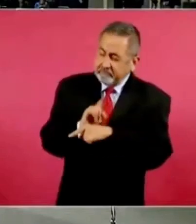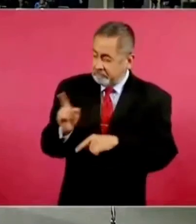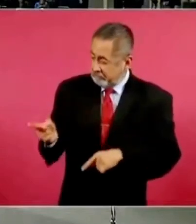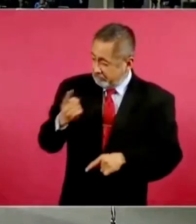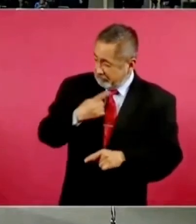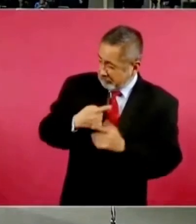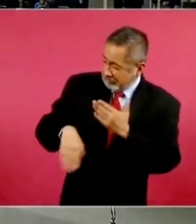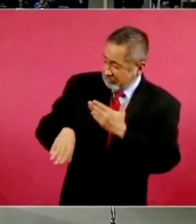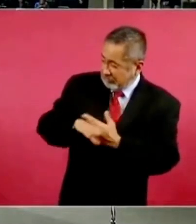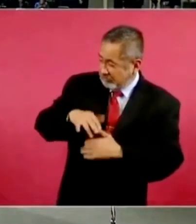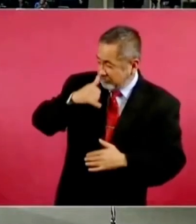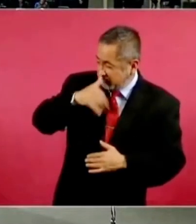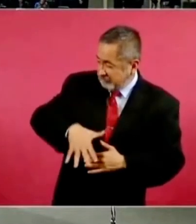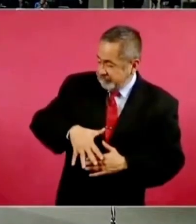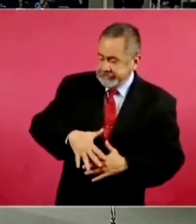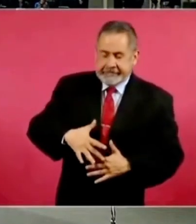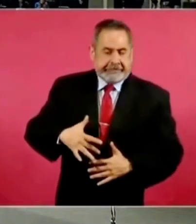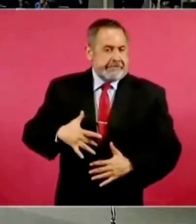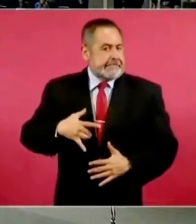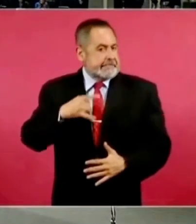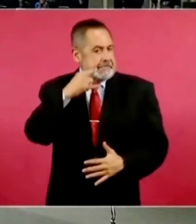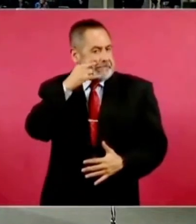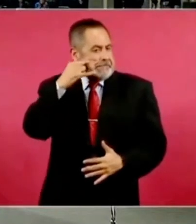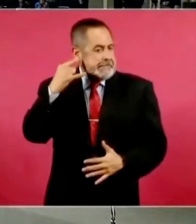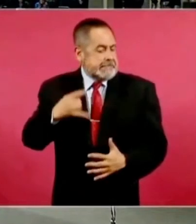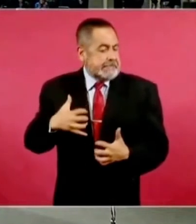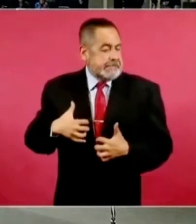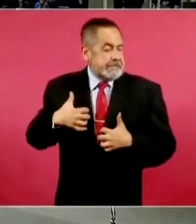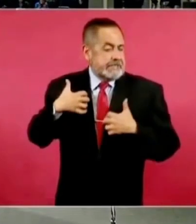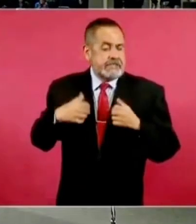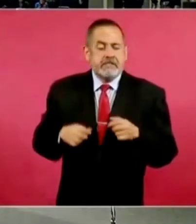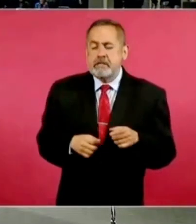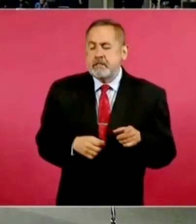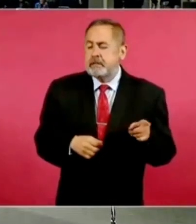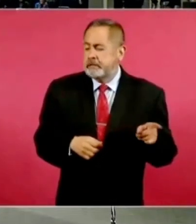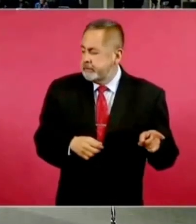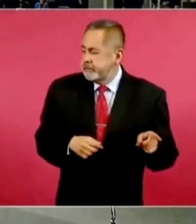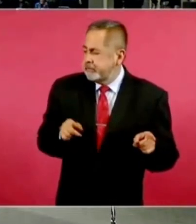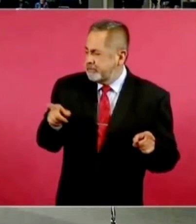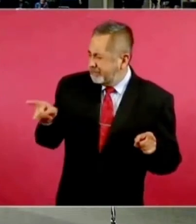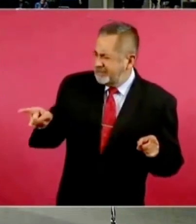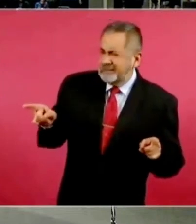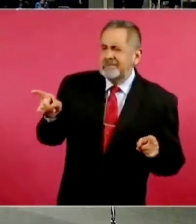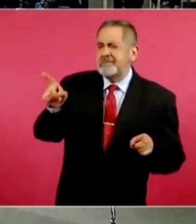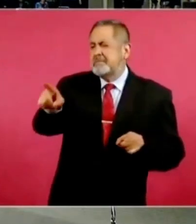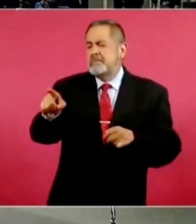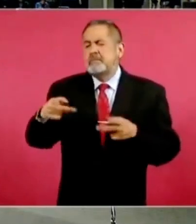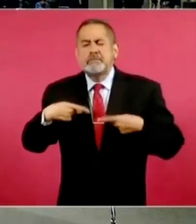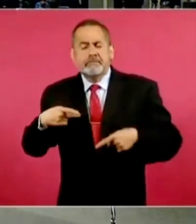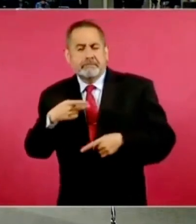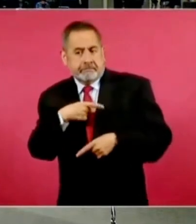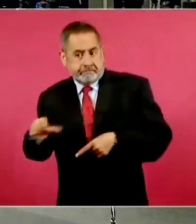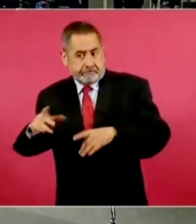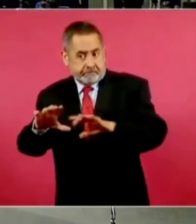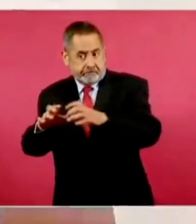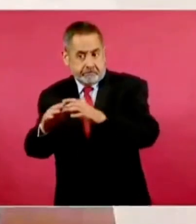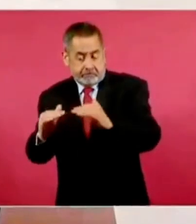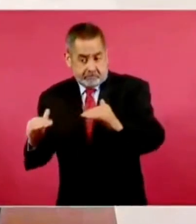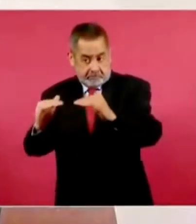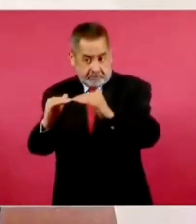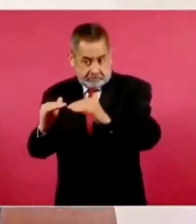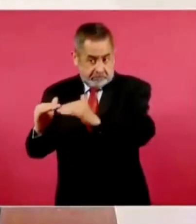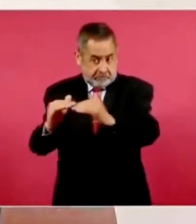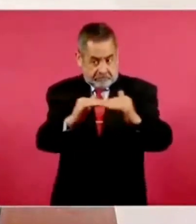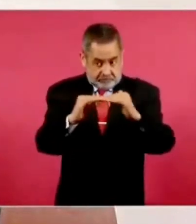osadía de querer igualar a los pobres con las clases